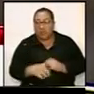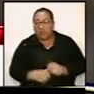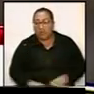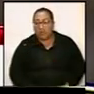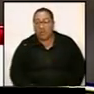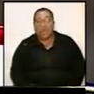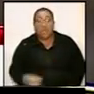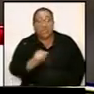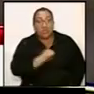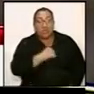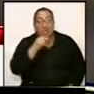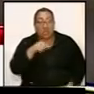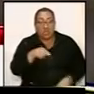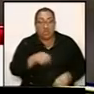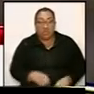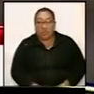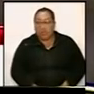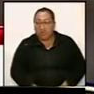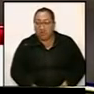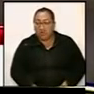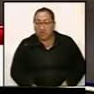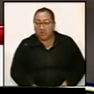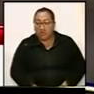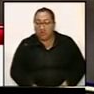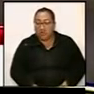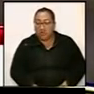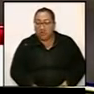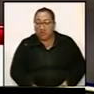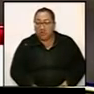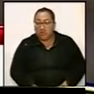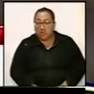las instituciones que están y los ministerios que están encargados...